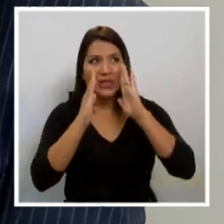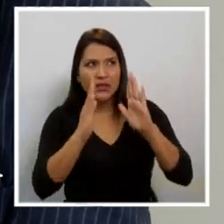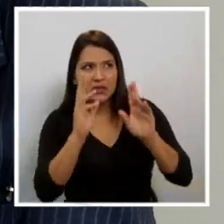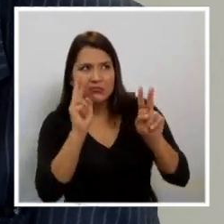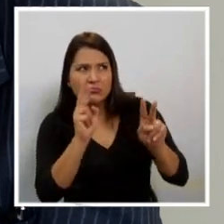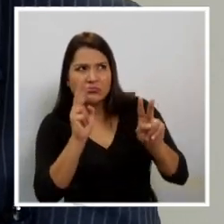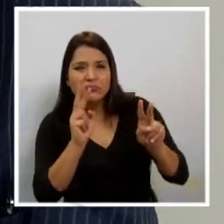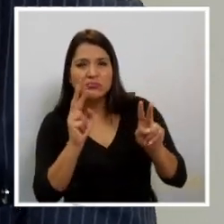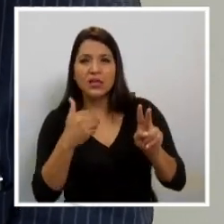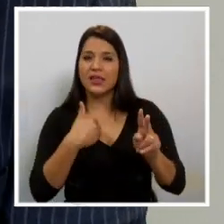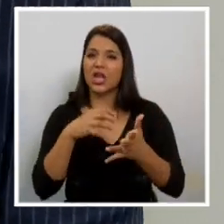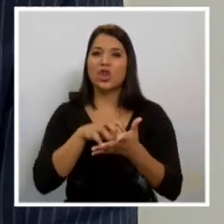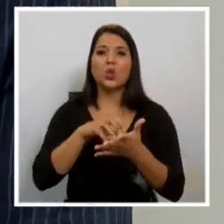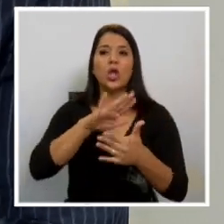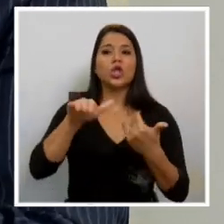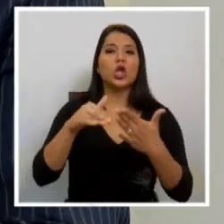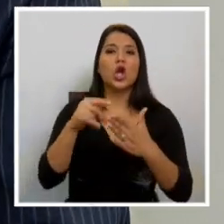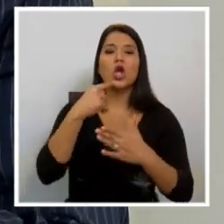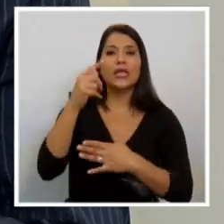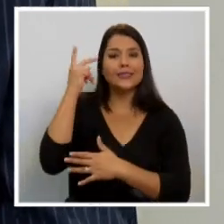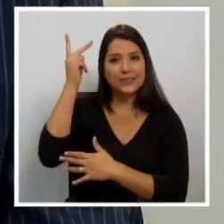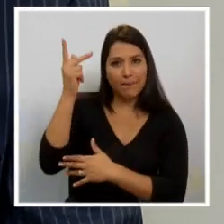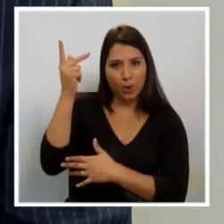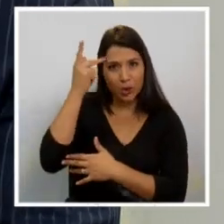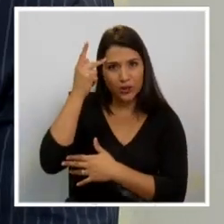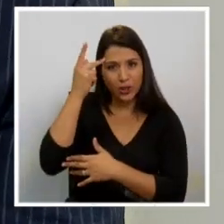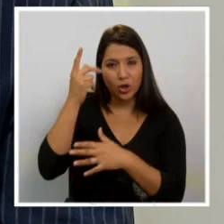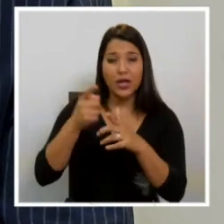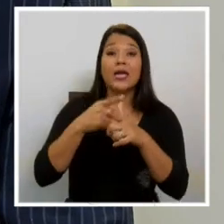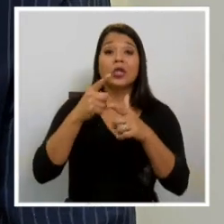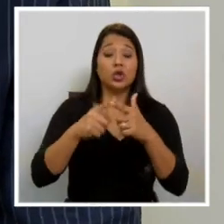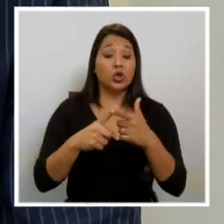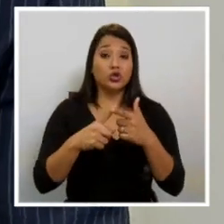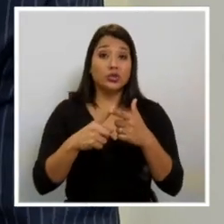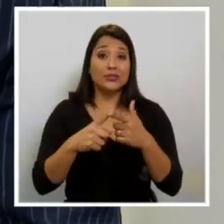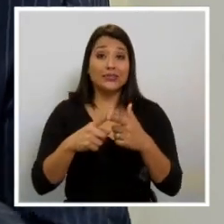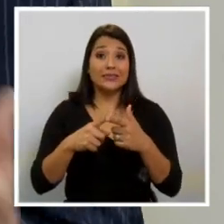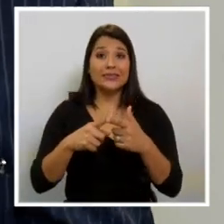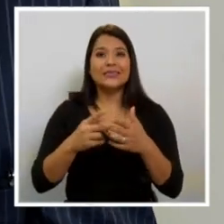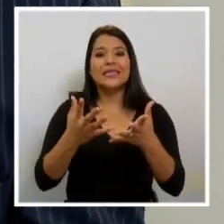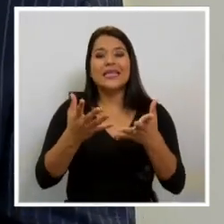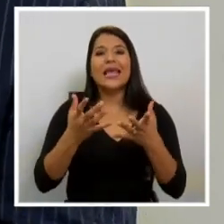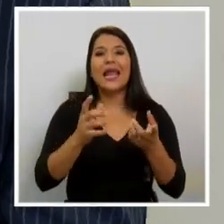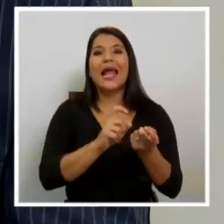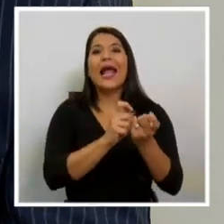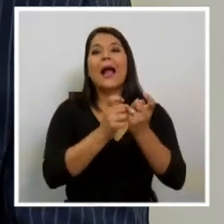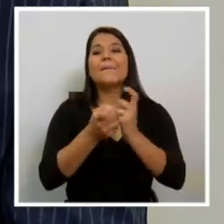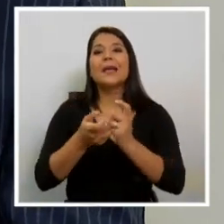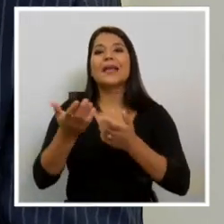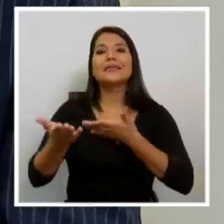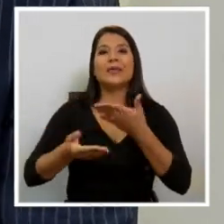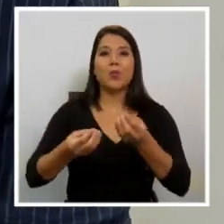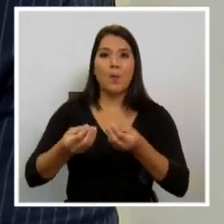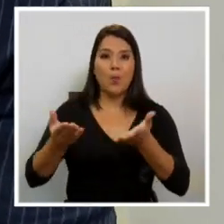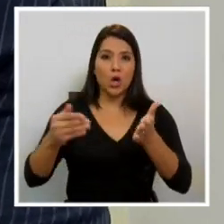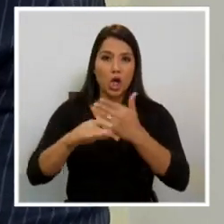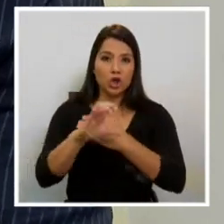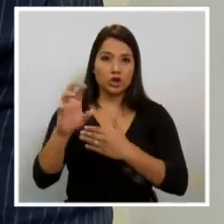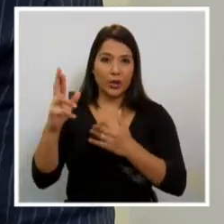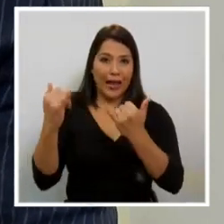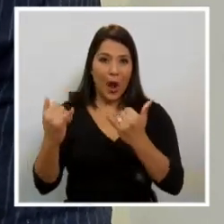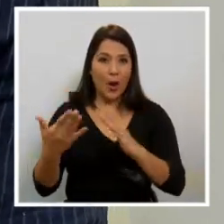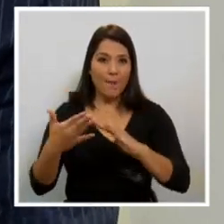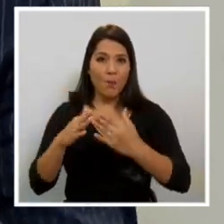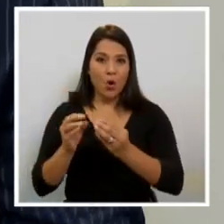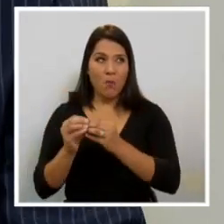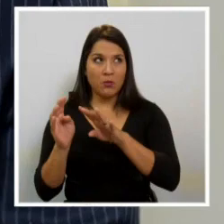tratar de dar un salto cualitativo hacia la transformación del sector público de este país. Creo que